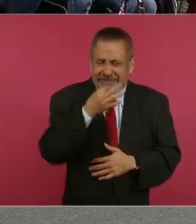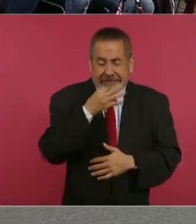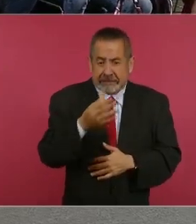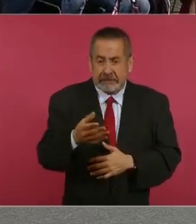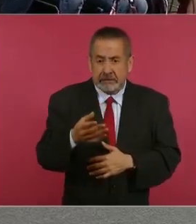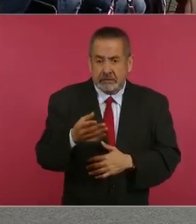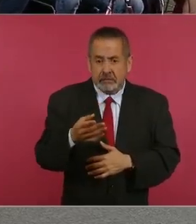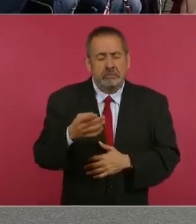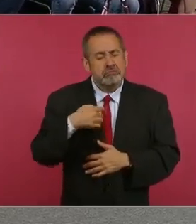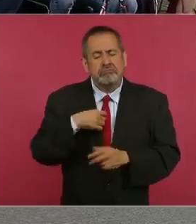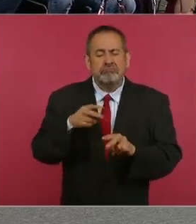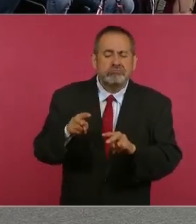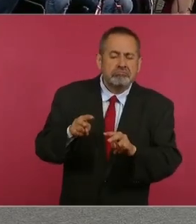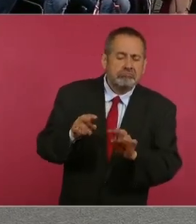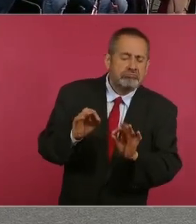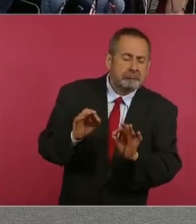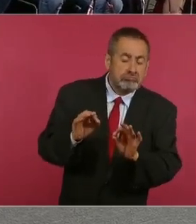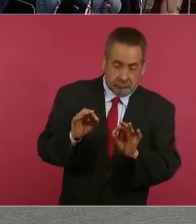de repente